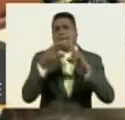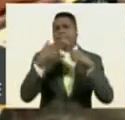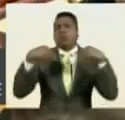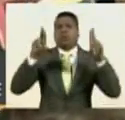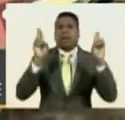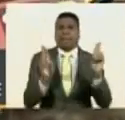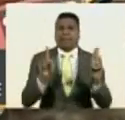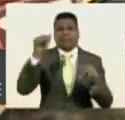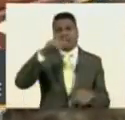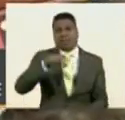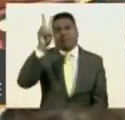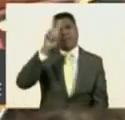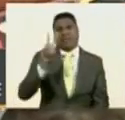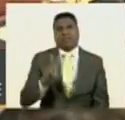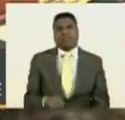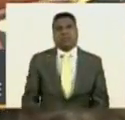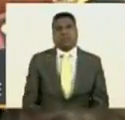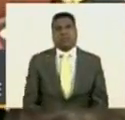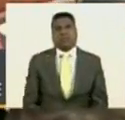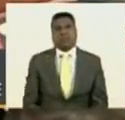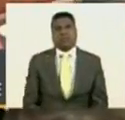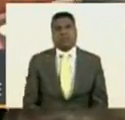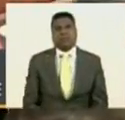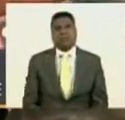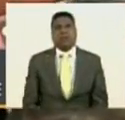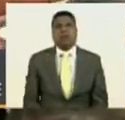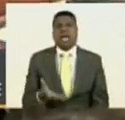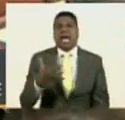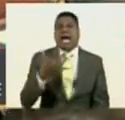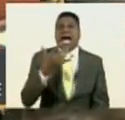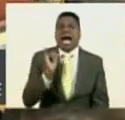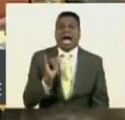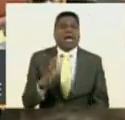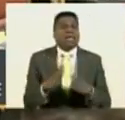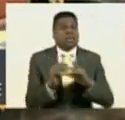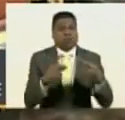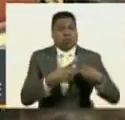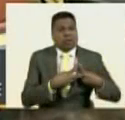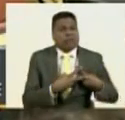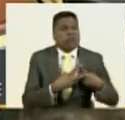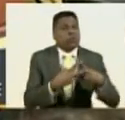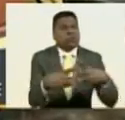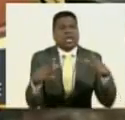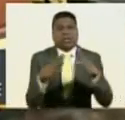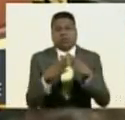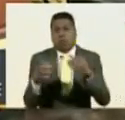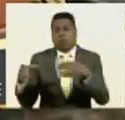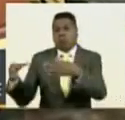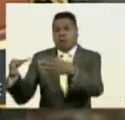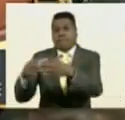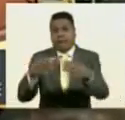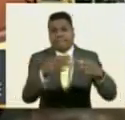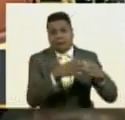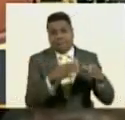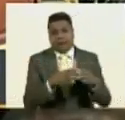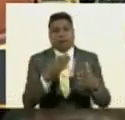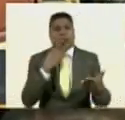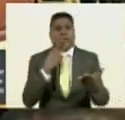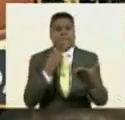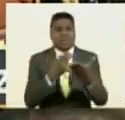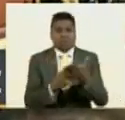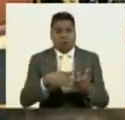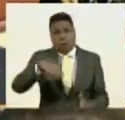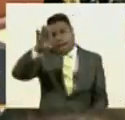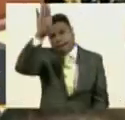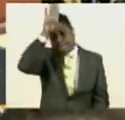de nuestra patria, por que exista toda la voluntad de todos los sectores para, como lo ha pedido el Papa